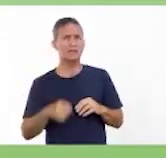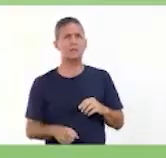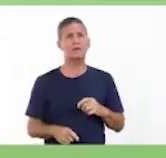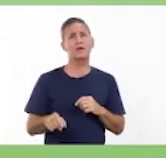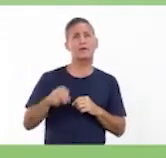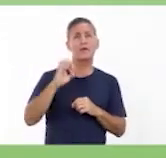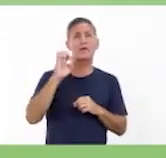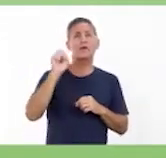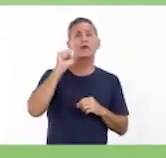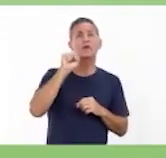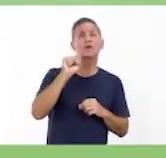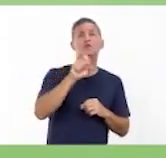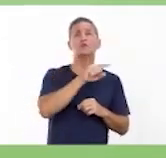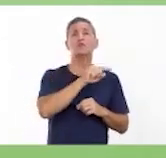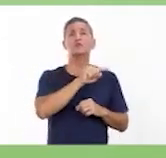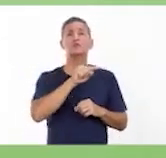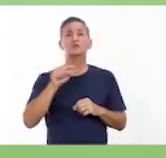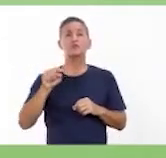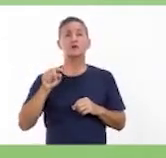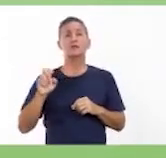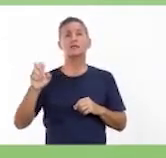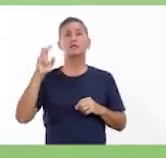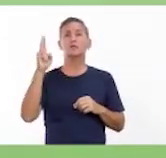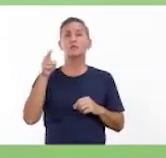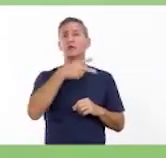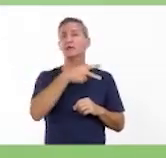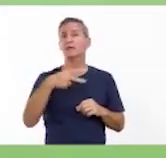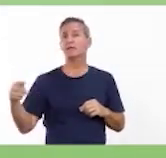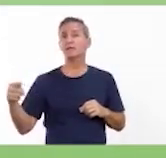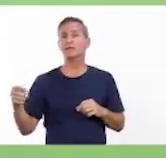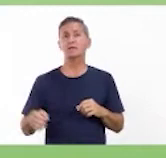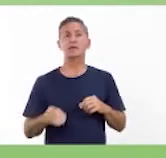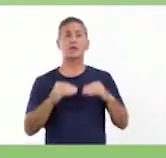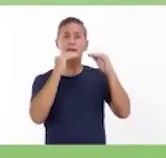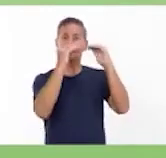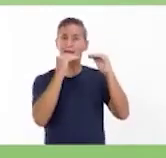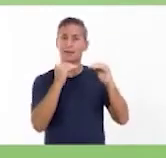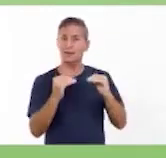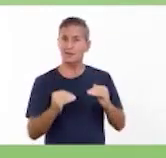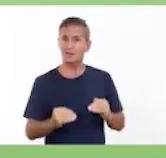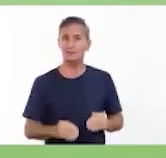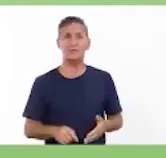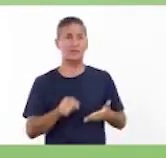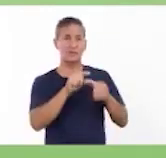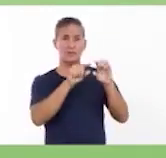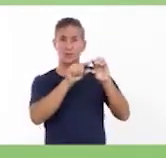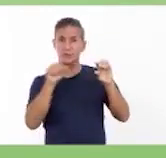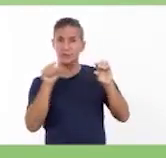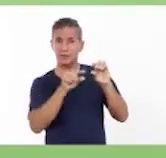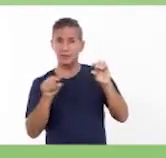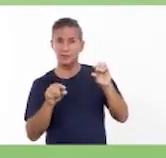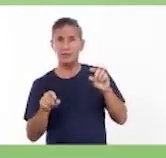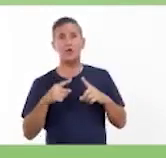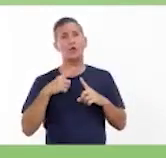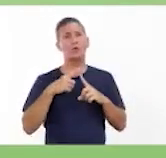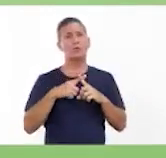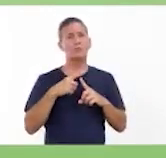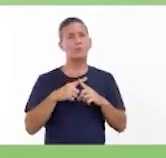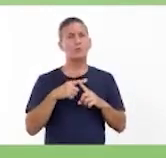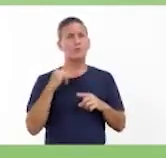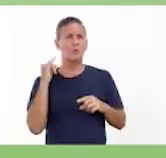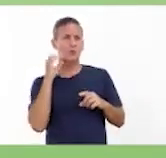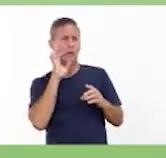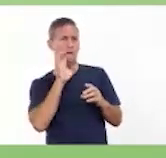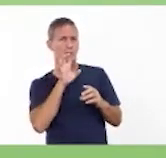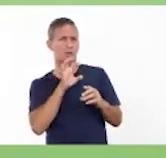predicado, reconocer cómo influye la actitud del hablante en la clasificación de las oraciones por la